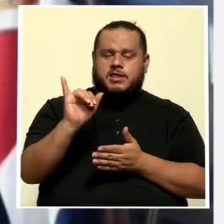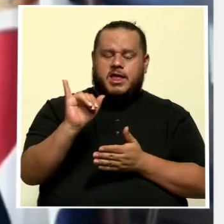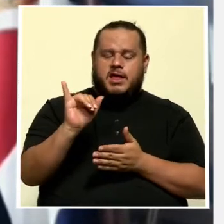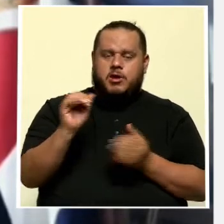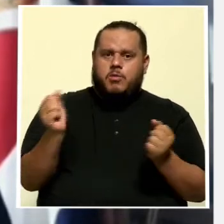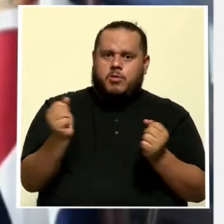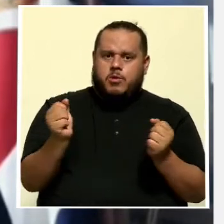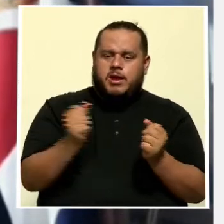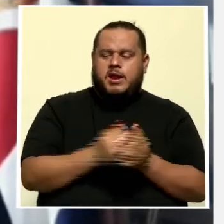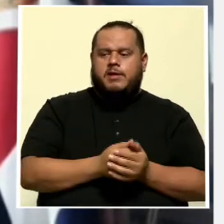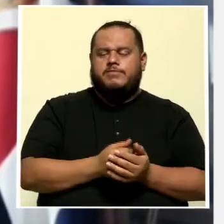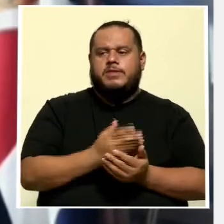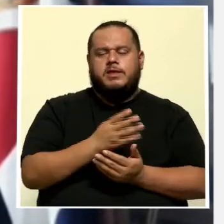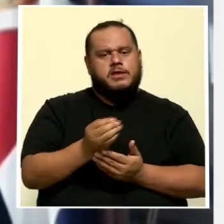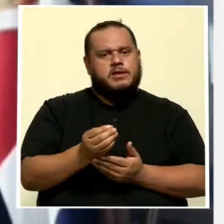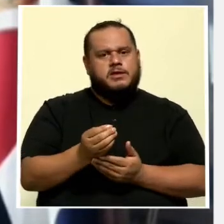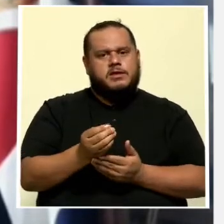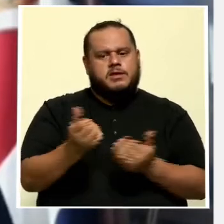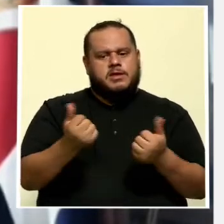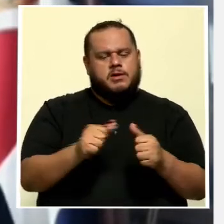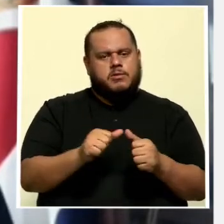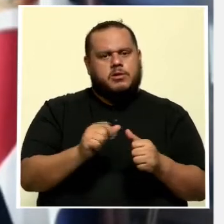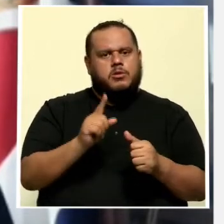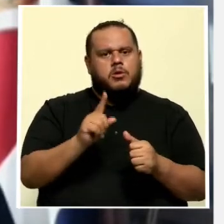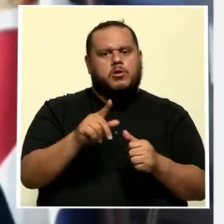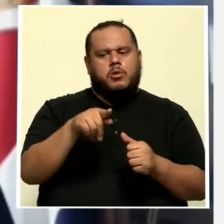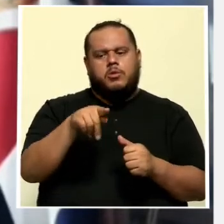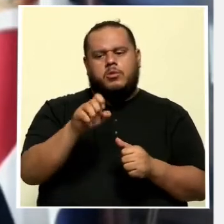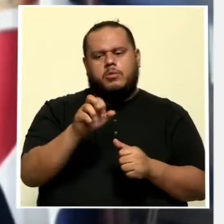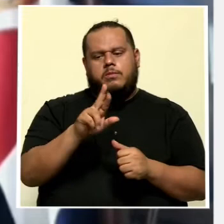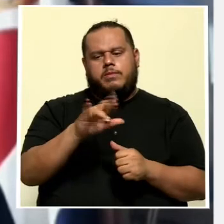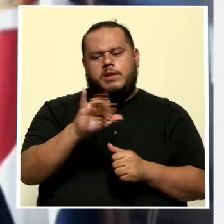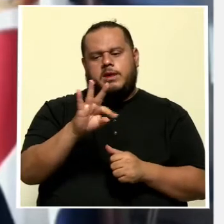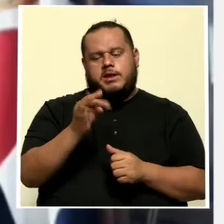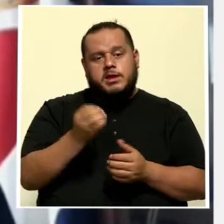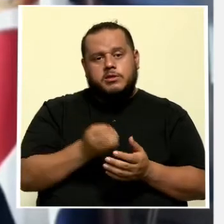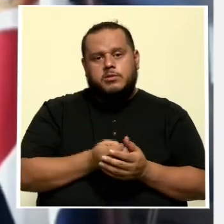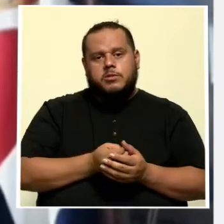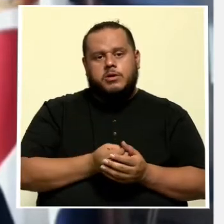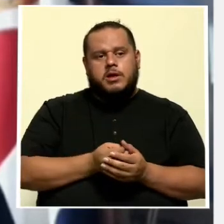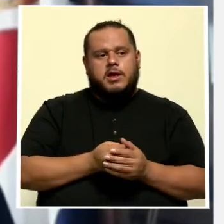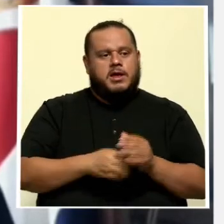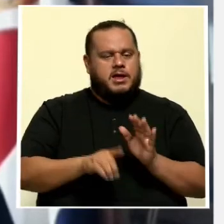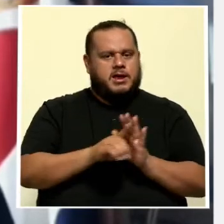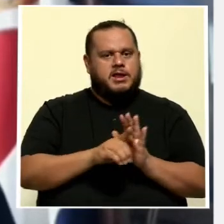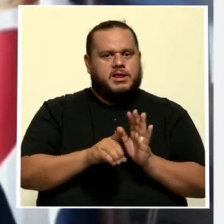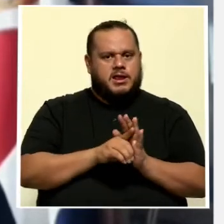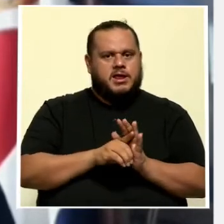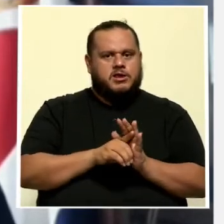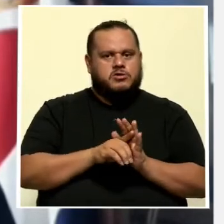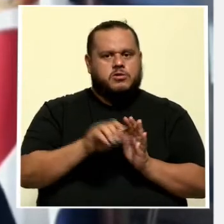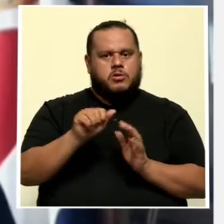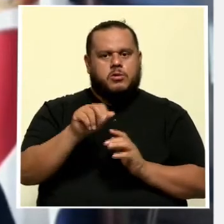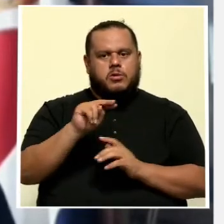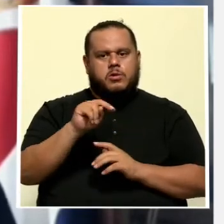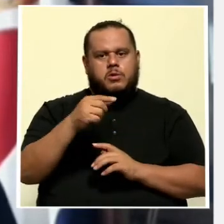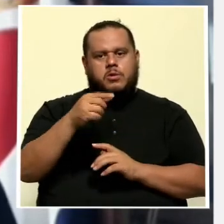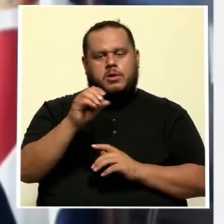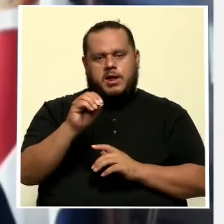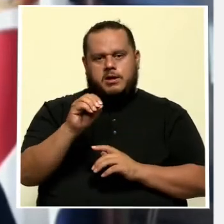congelada y que, de acuerdo con un perito en el derecho anglosajón, es un